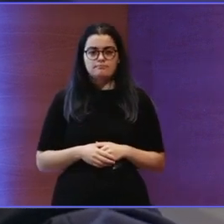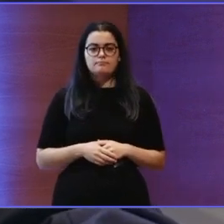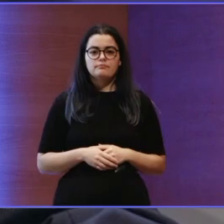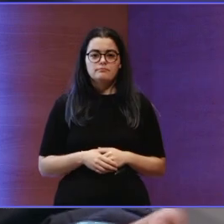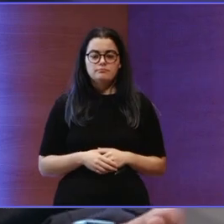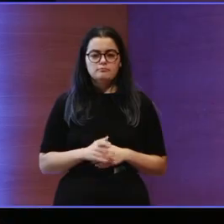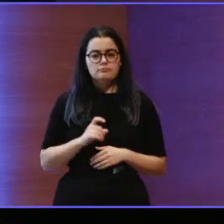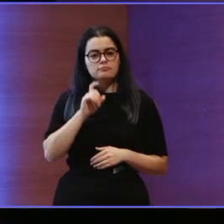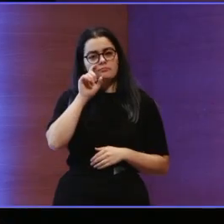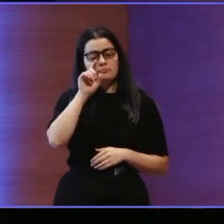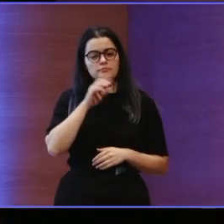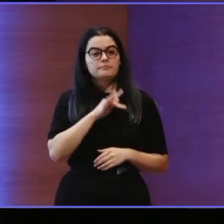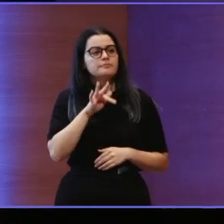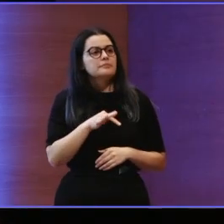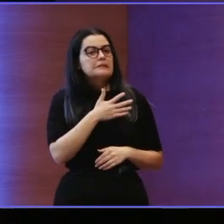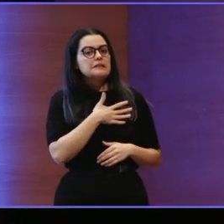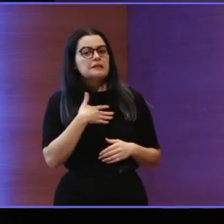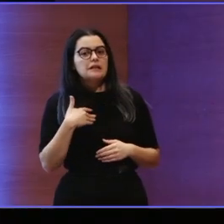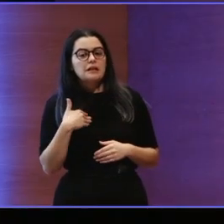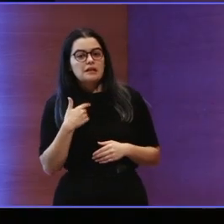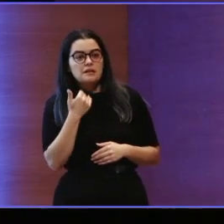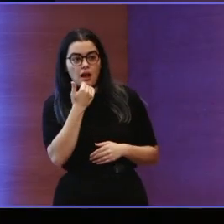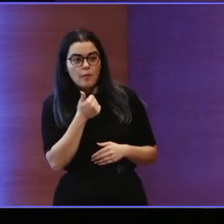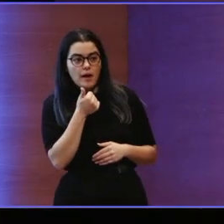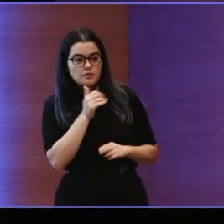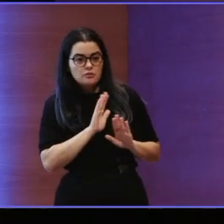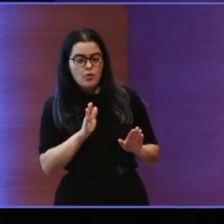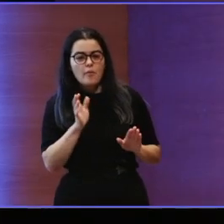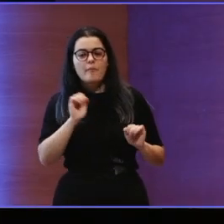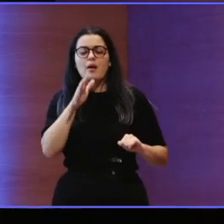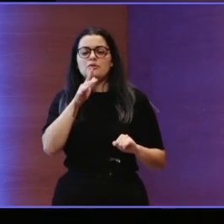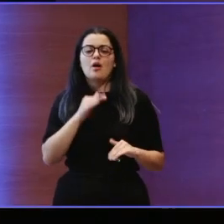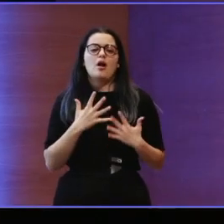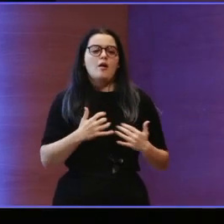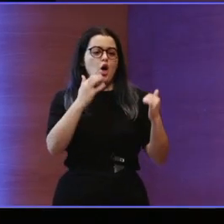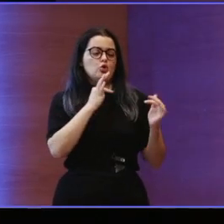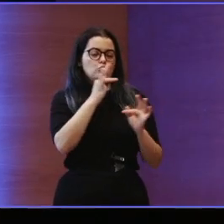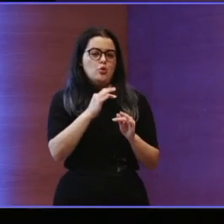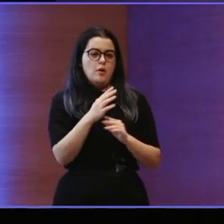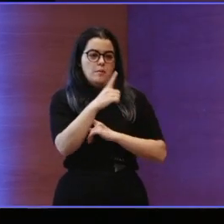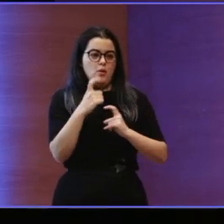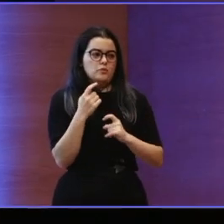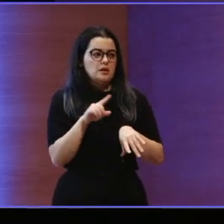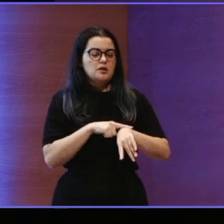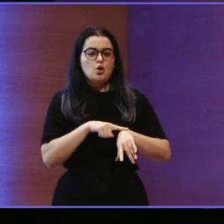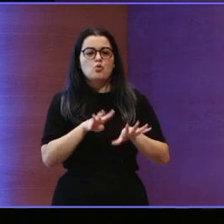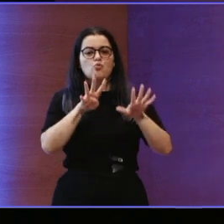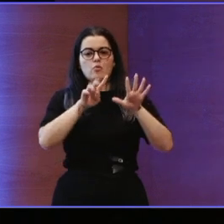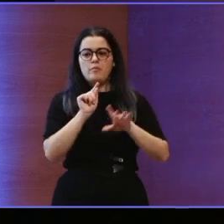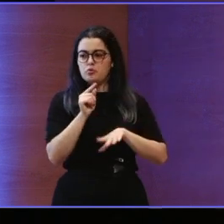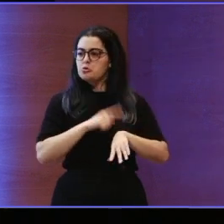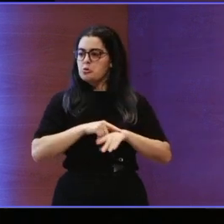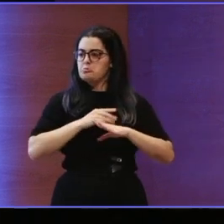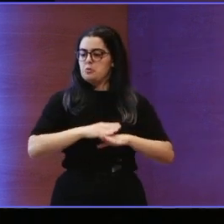sé queréis no pasamos entonces abrimos un turno de preguntas ahora tenemos 9 minutos vamos bien de tiempo